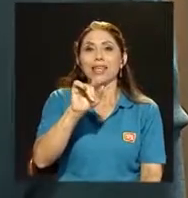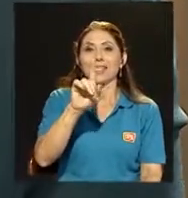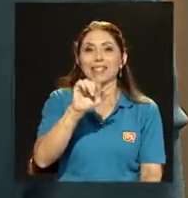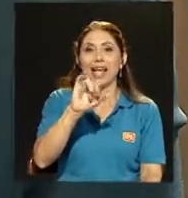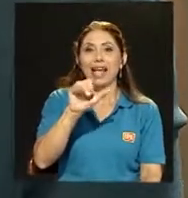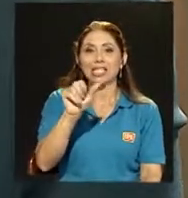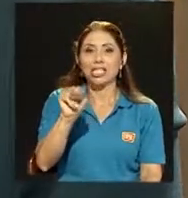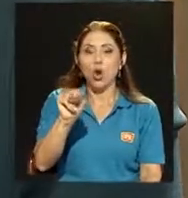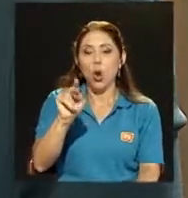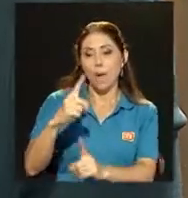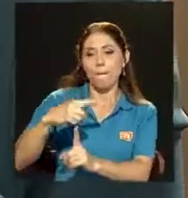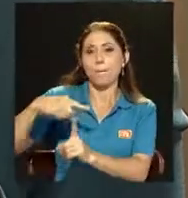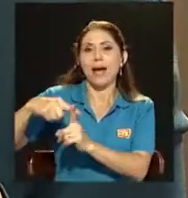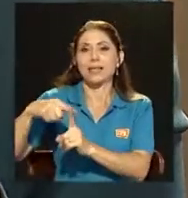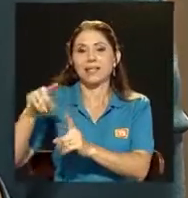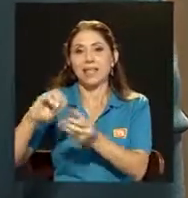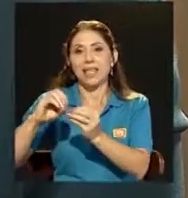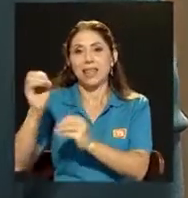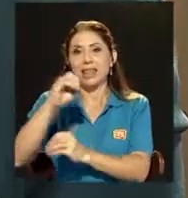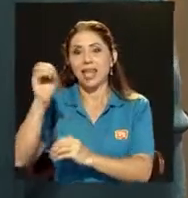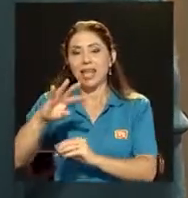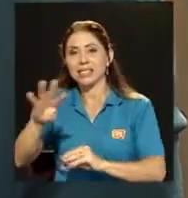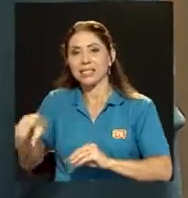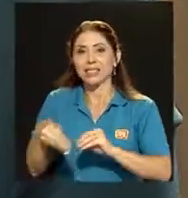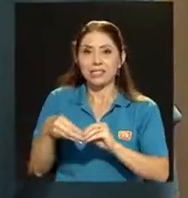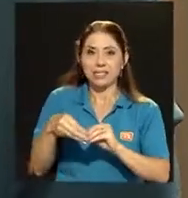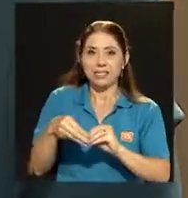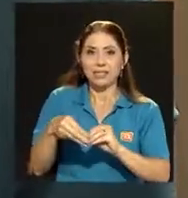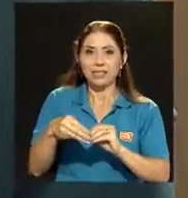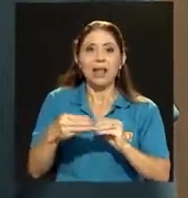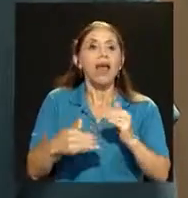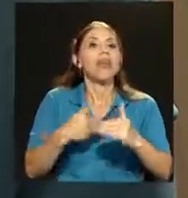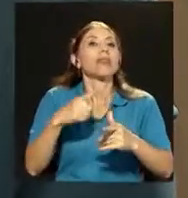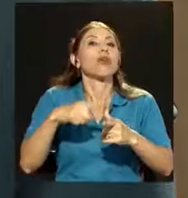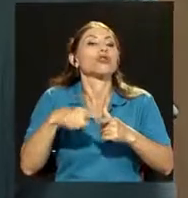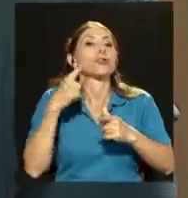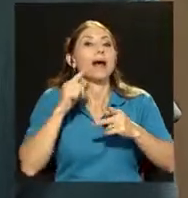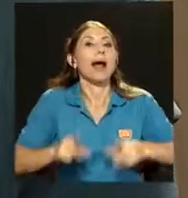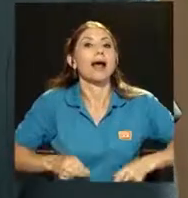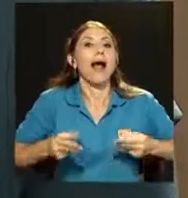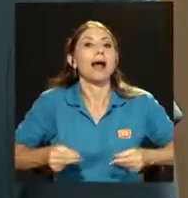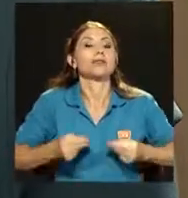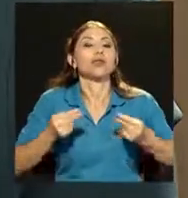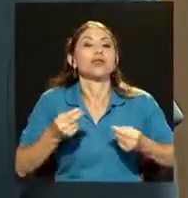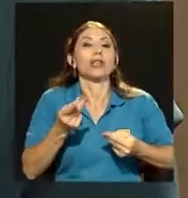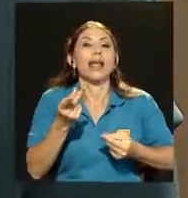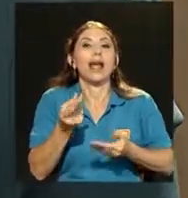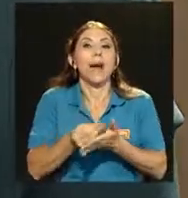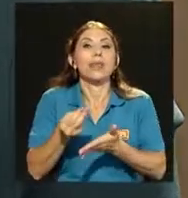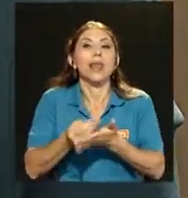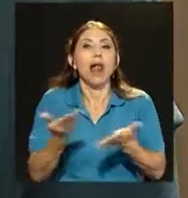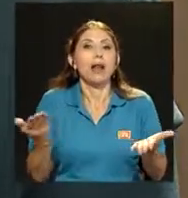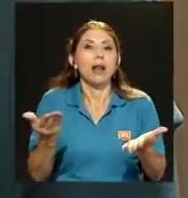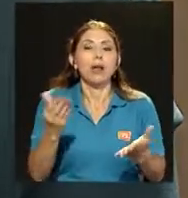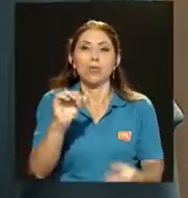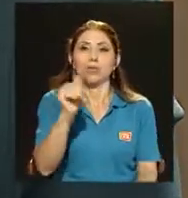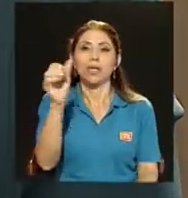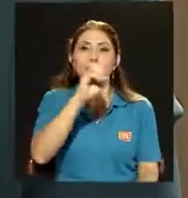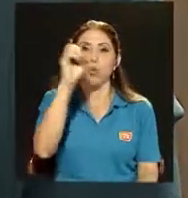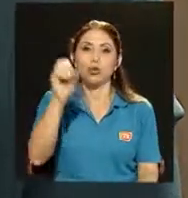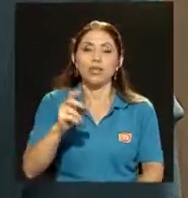el resto de las cosas, incluida los gastos de capital, un 10%. Eso quiere decir que el presupuesto de la